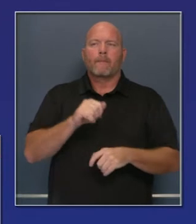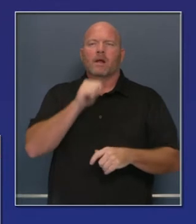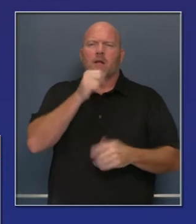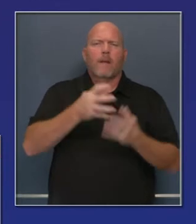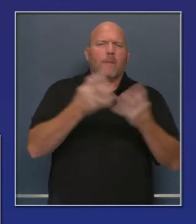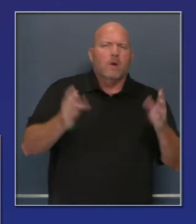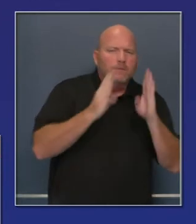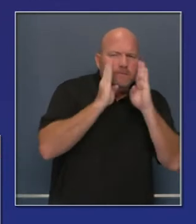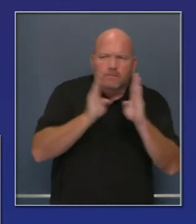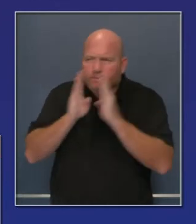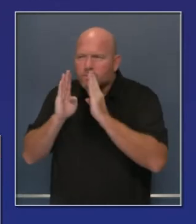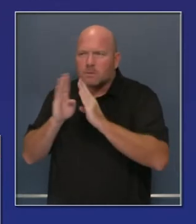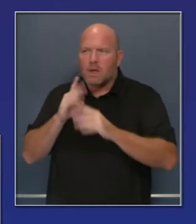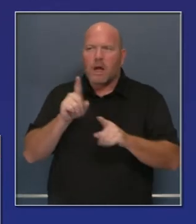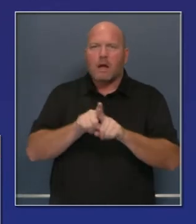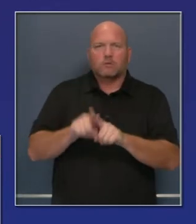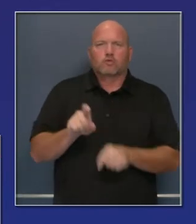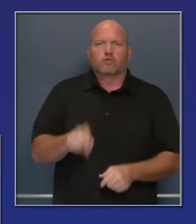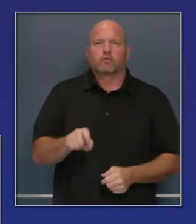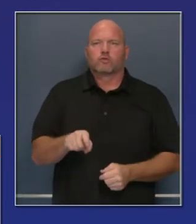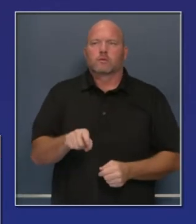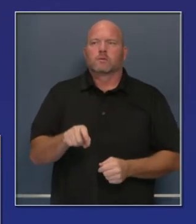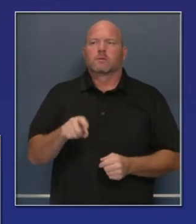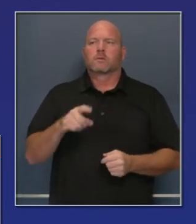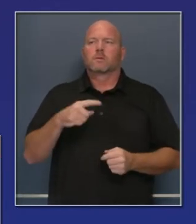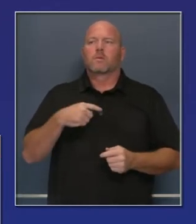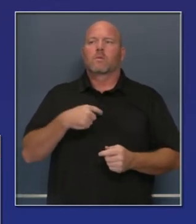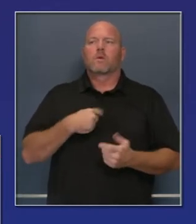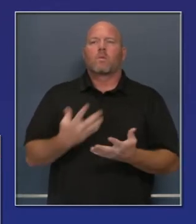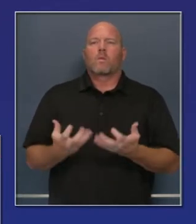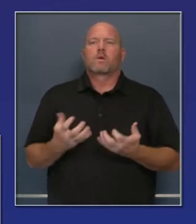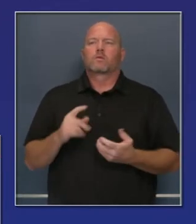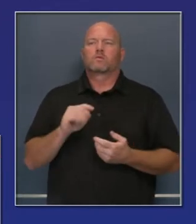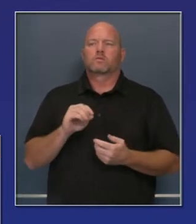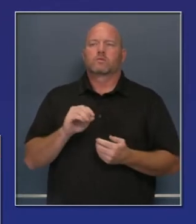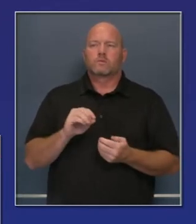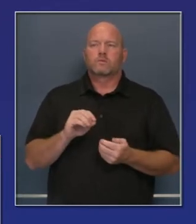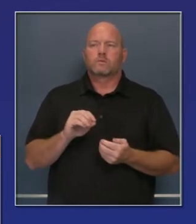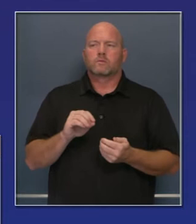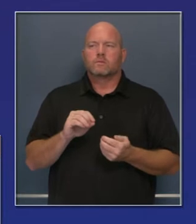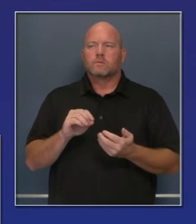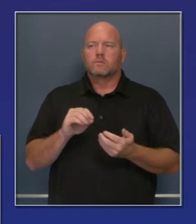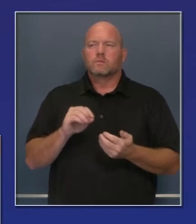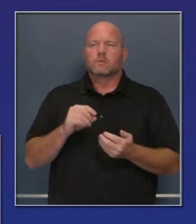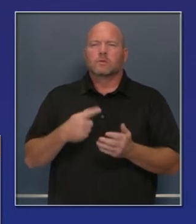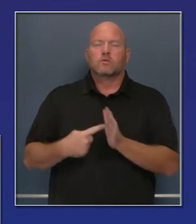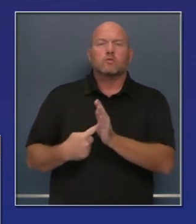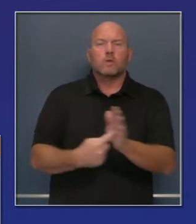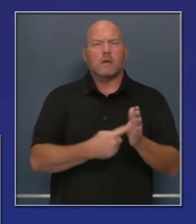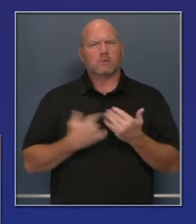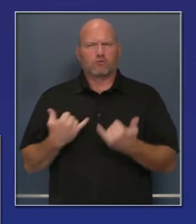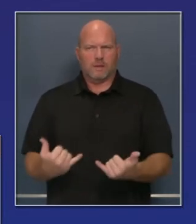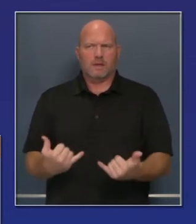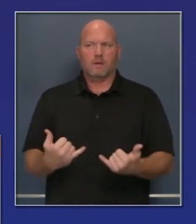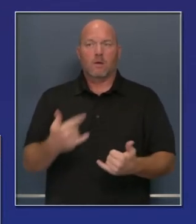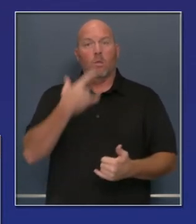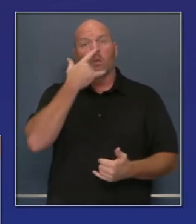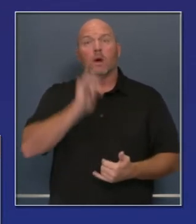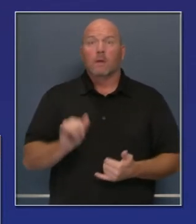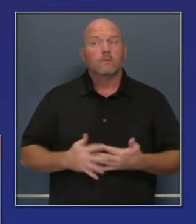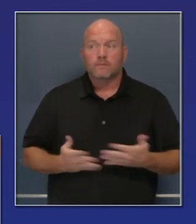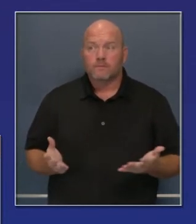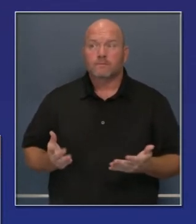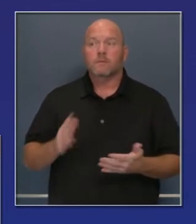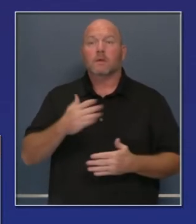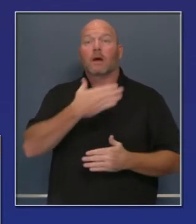espacio y se merece mucha atención. Por eso queríamos destacar el estatus del rastreo de contactos